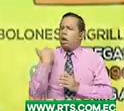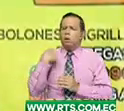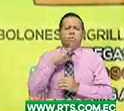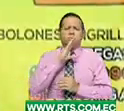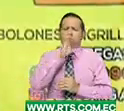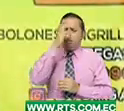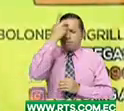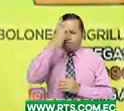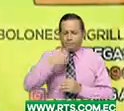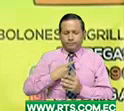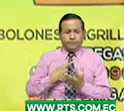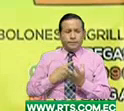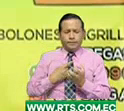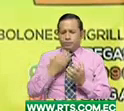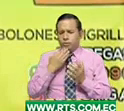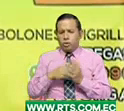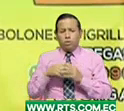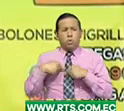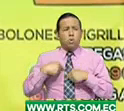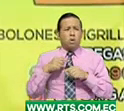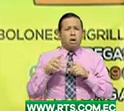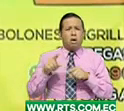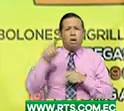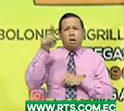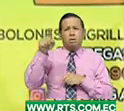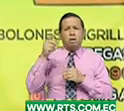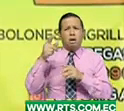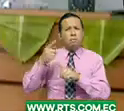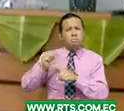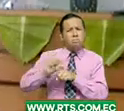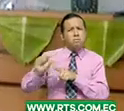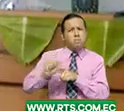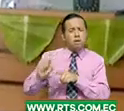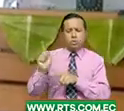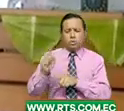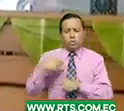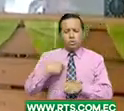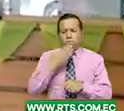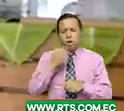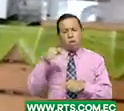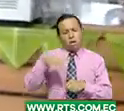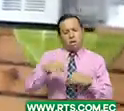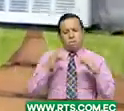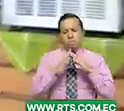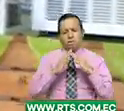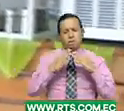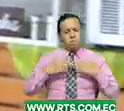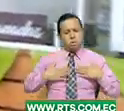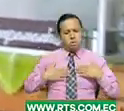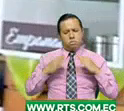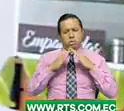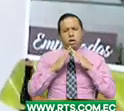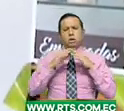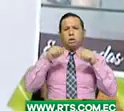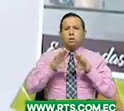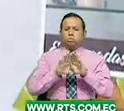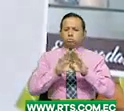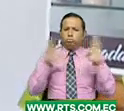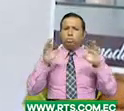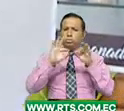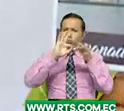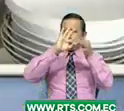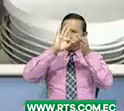el temor de pagar alquiler. Entonces decía, no, desde mi casa, venga lo que venga, desde mi casa. Y me reactivé, arreglé esto como usted